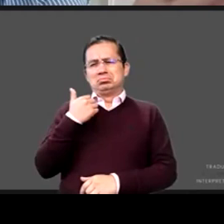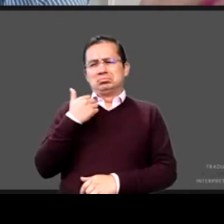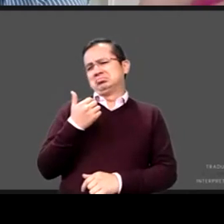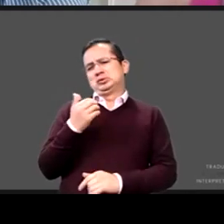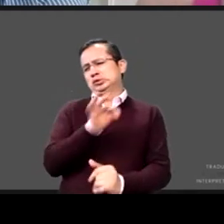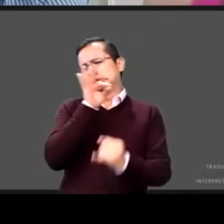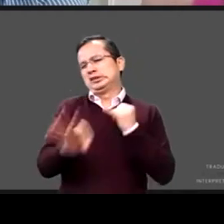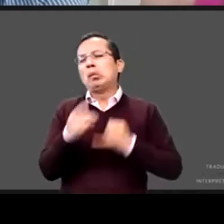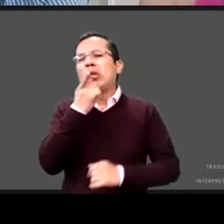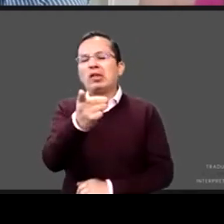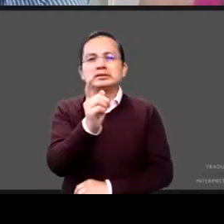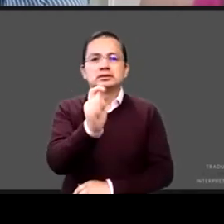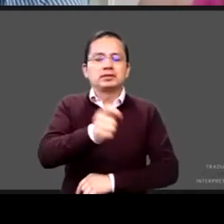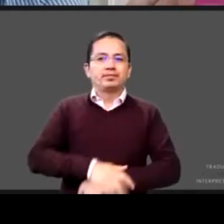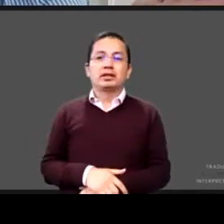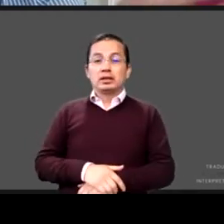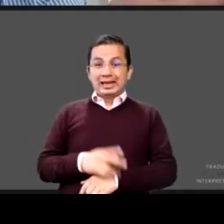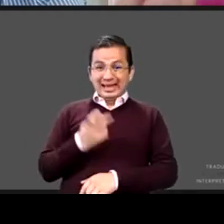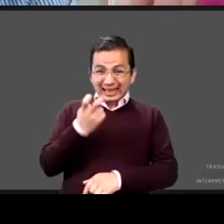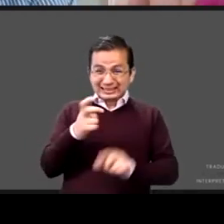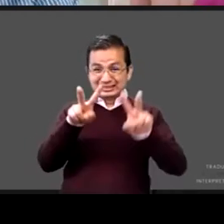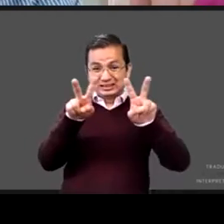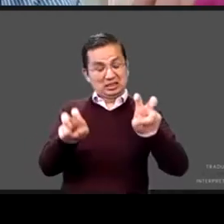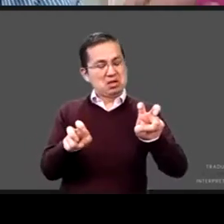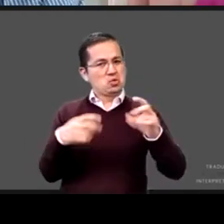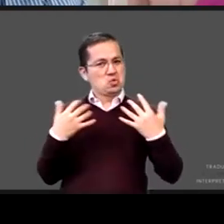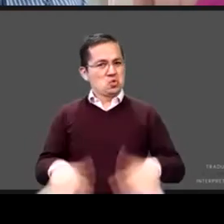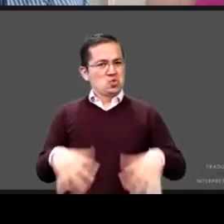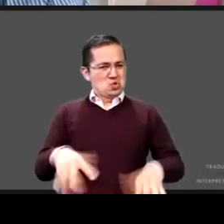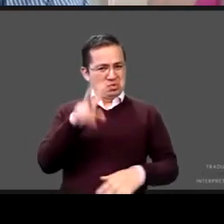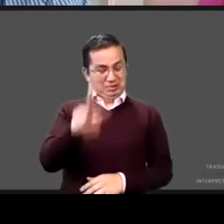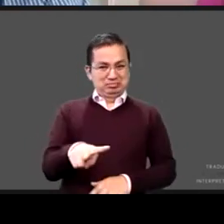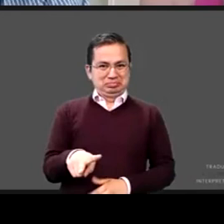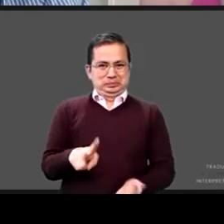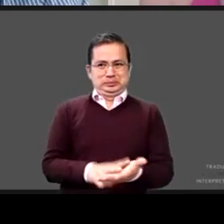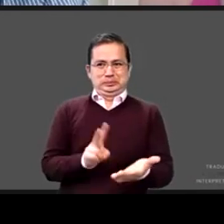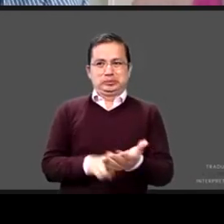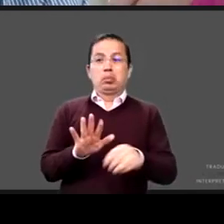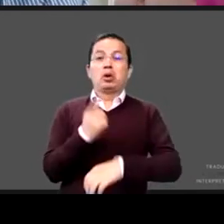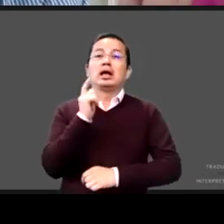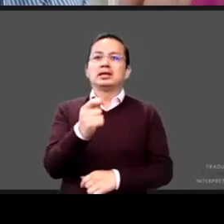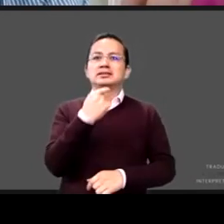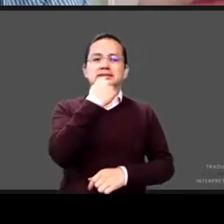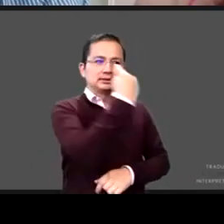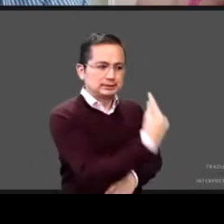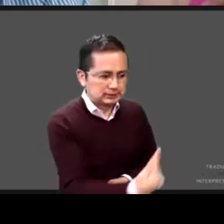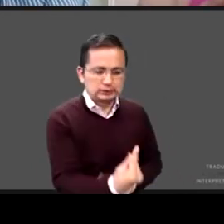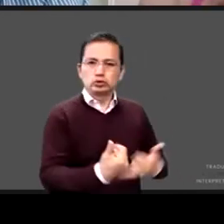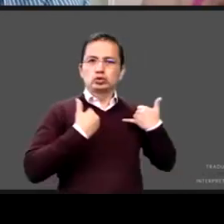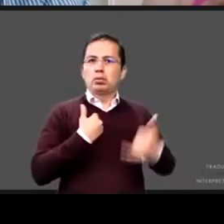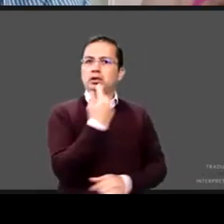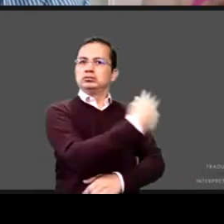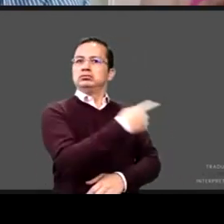esto que estamos abordando es muy fuerte, tiene que ver con la dignidad de los niños, niñas y adolescentes. La dignidad es nuestro valor